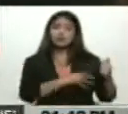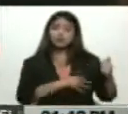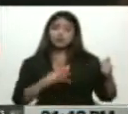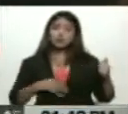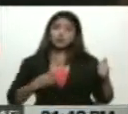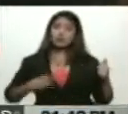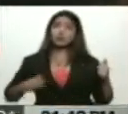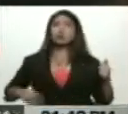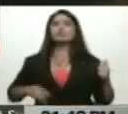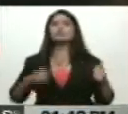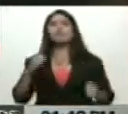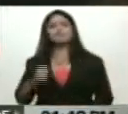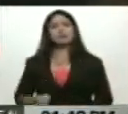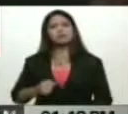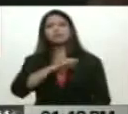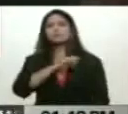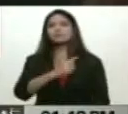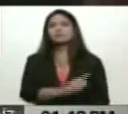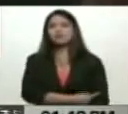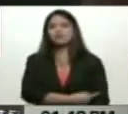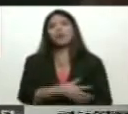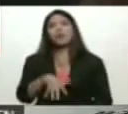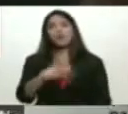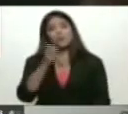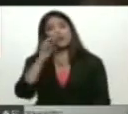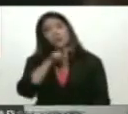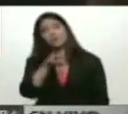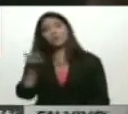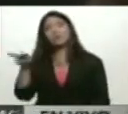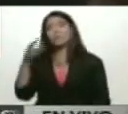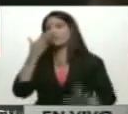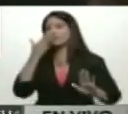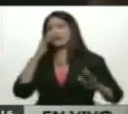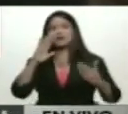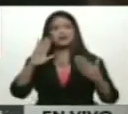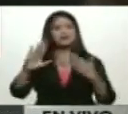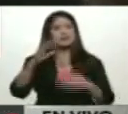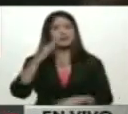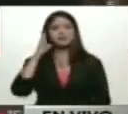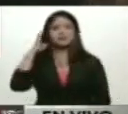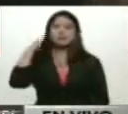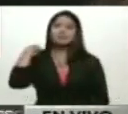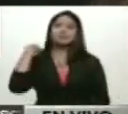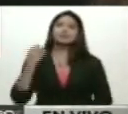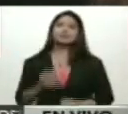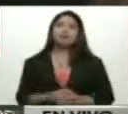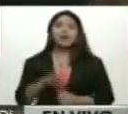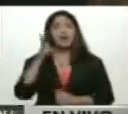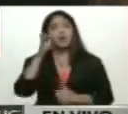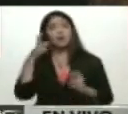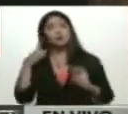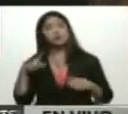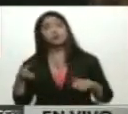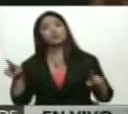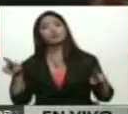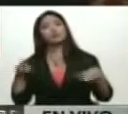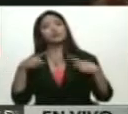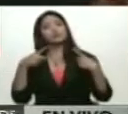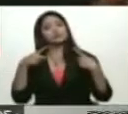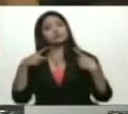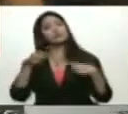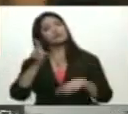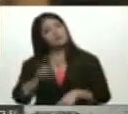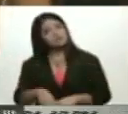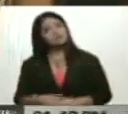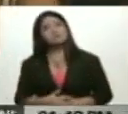a su temple podemos encontrarnos para siempre con el sonido que nos da origen y